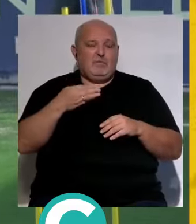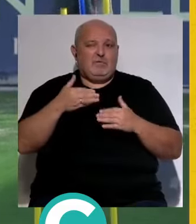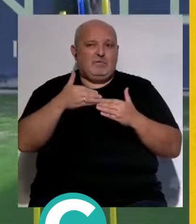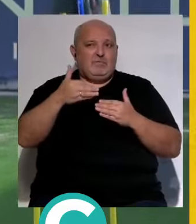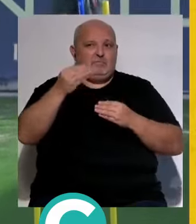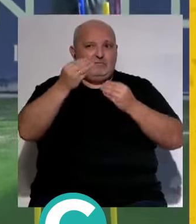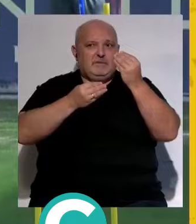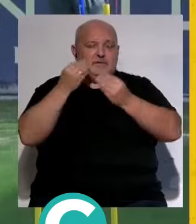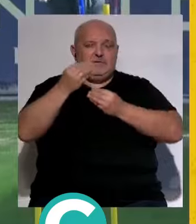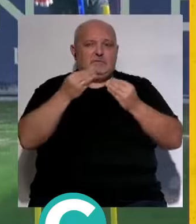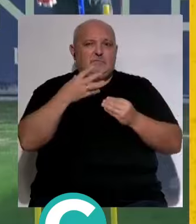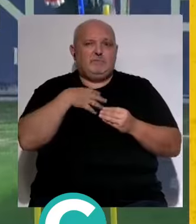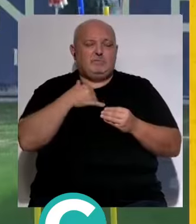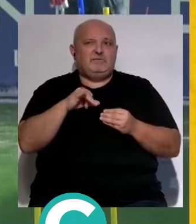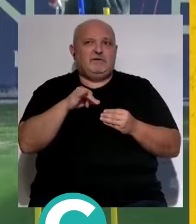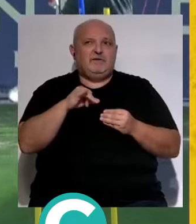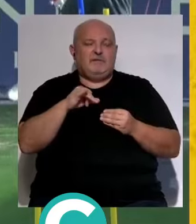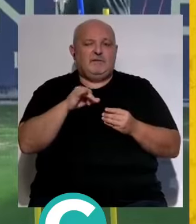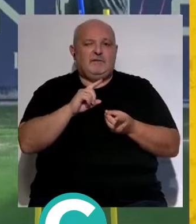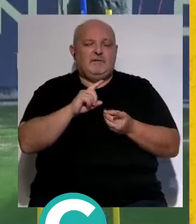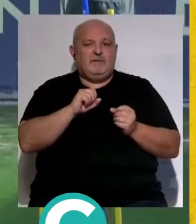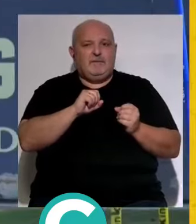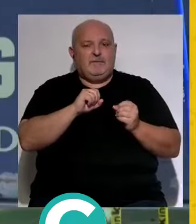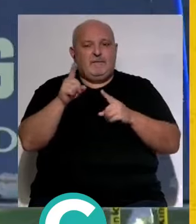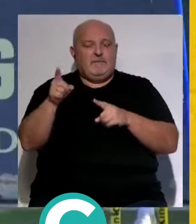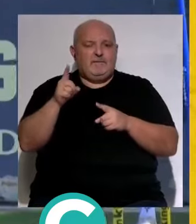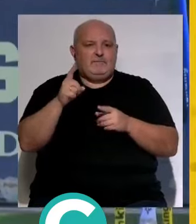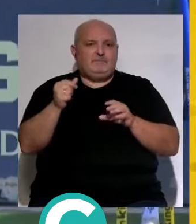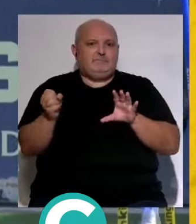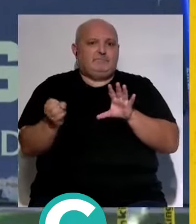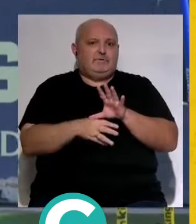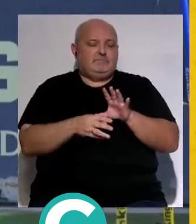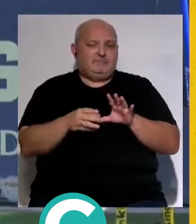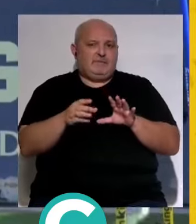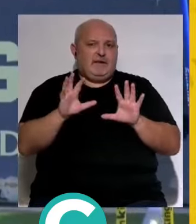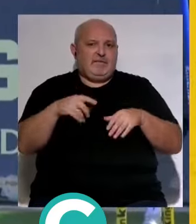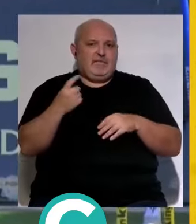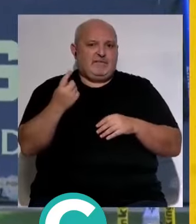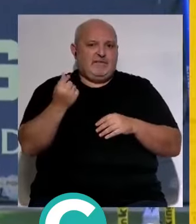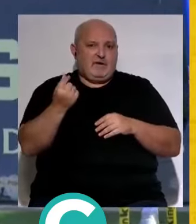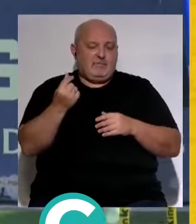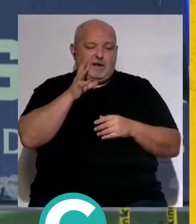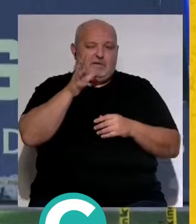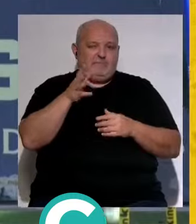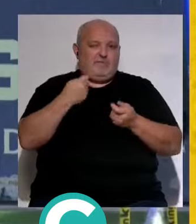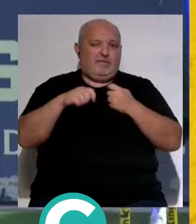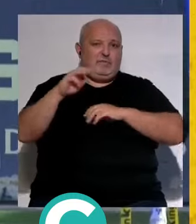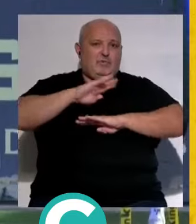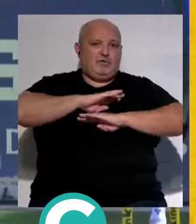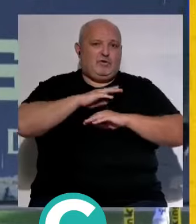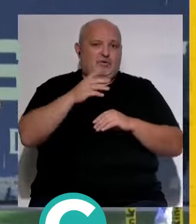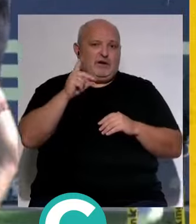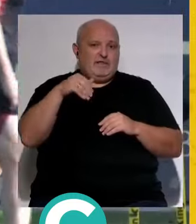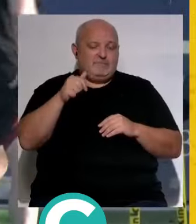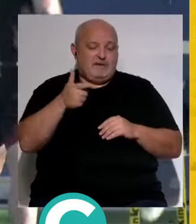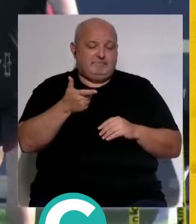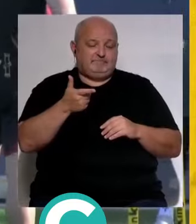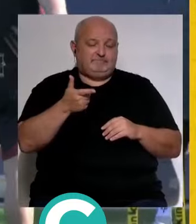a pensar en un posible traspaso para hacer caja y reestructurar la plantilla en segunda división. No sé si se